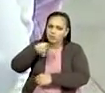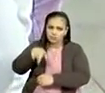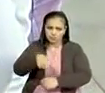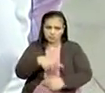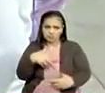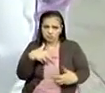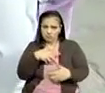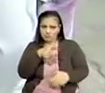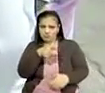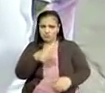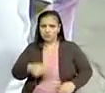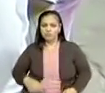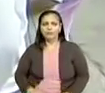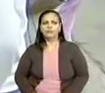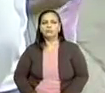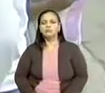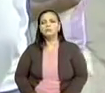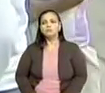Así es. ¿Por qué?